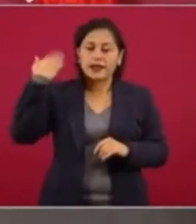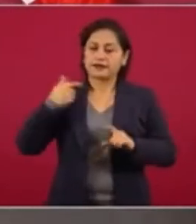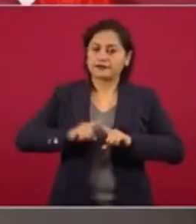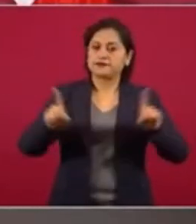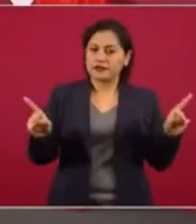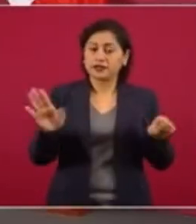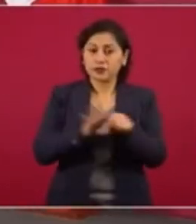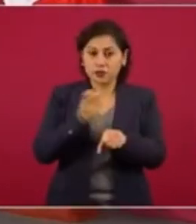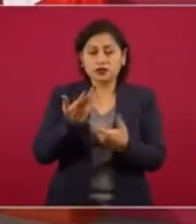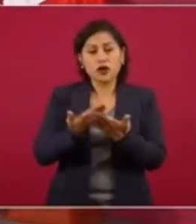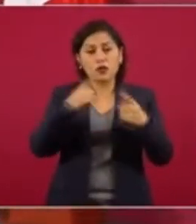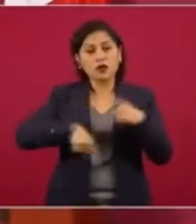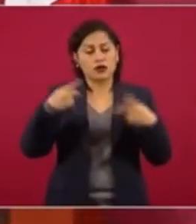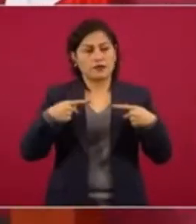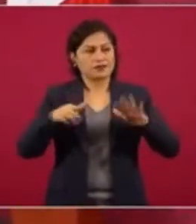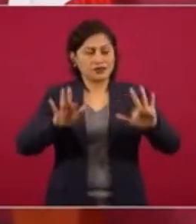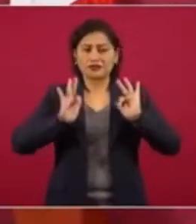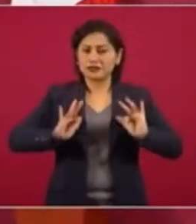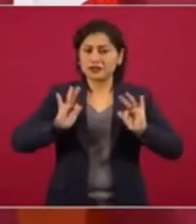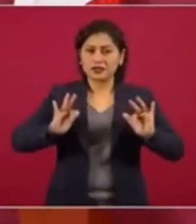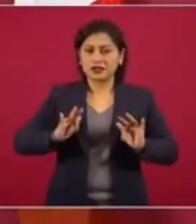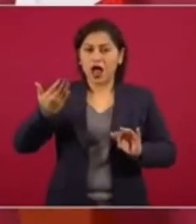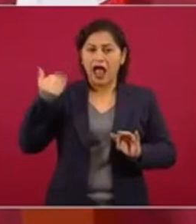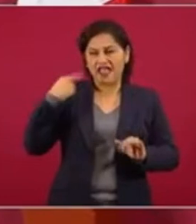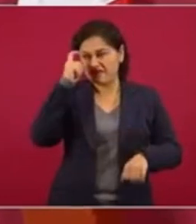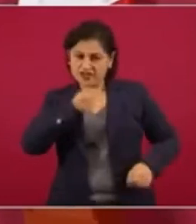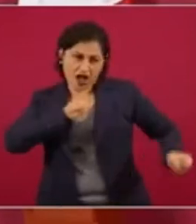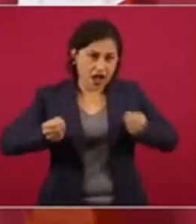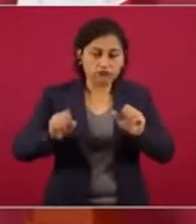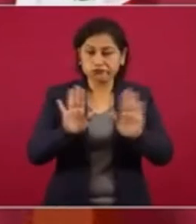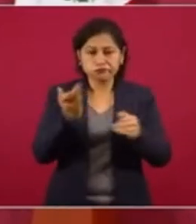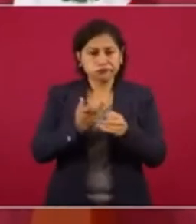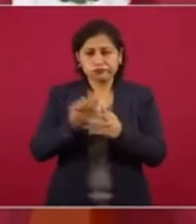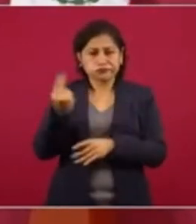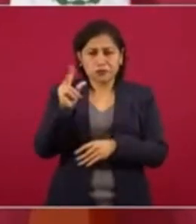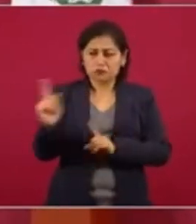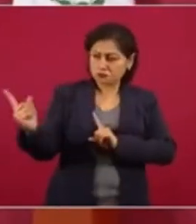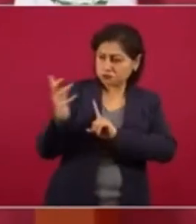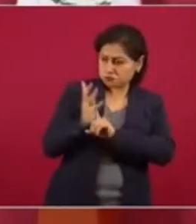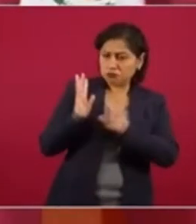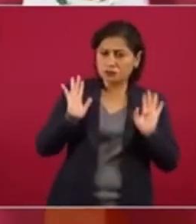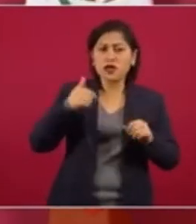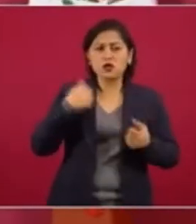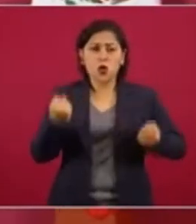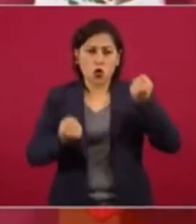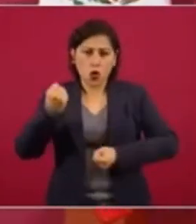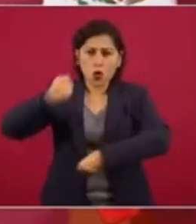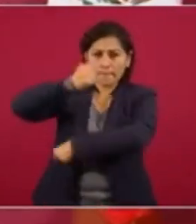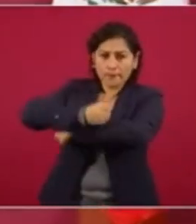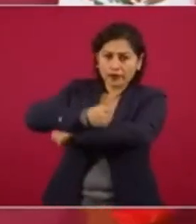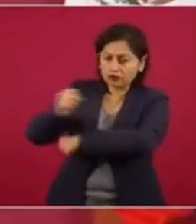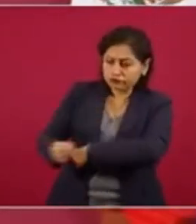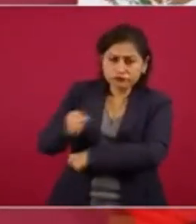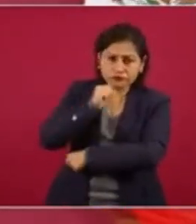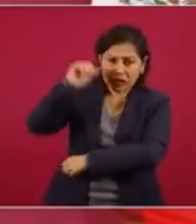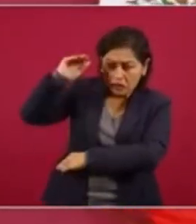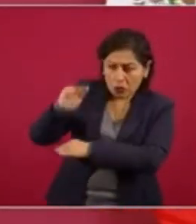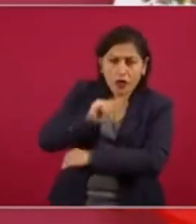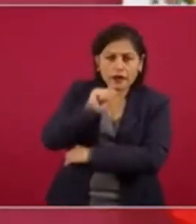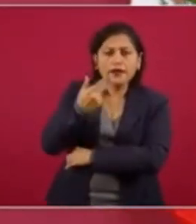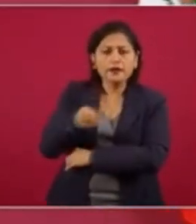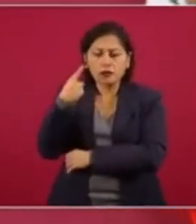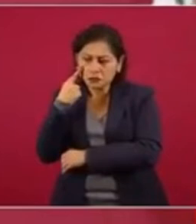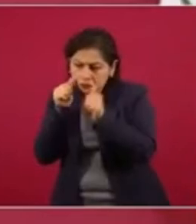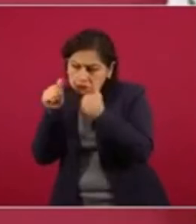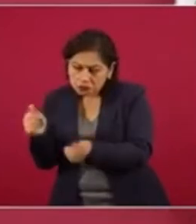deben de valer de que pueden acercarse. Pues aunque yo tenga el vidrio, lo estoy escuchando aquí. Y